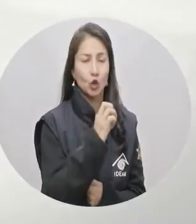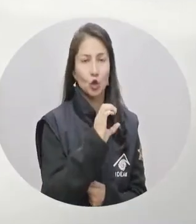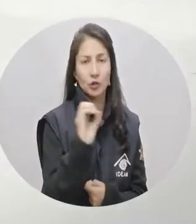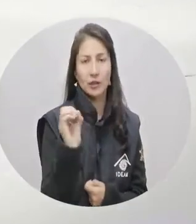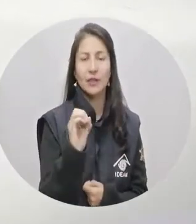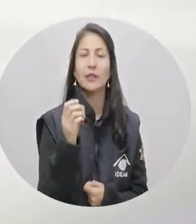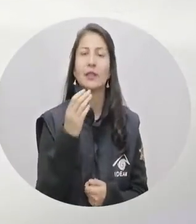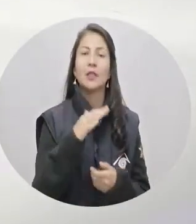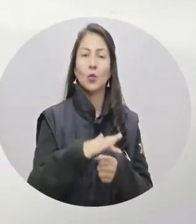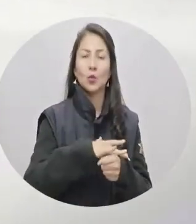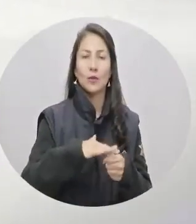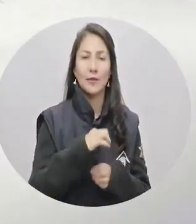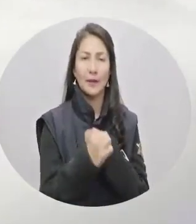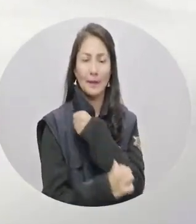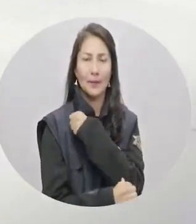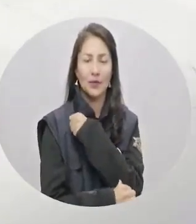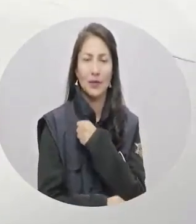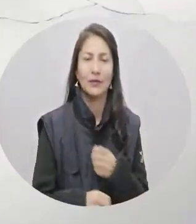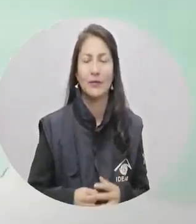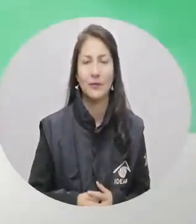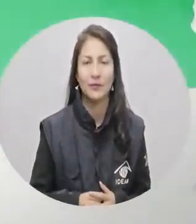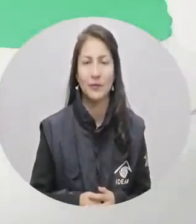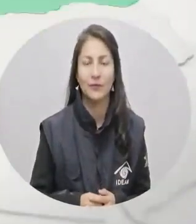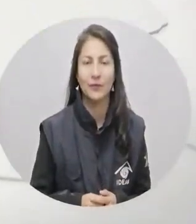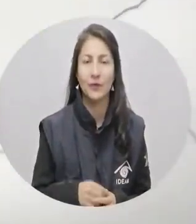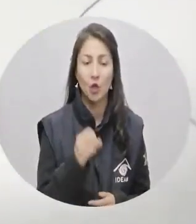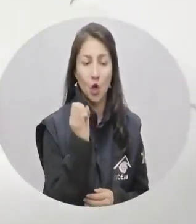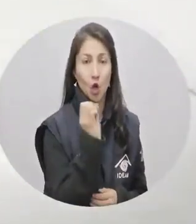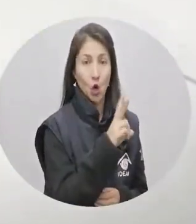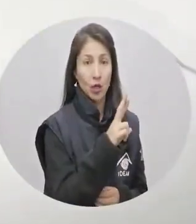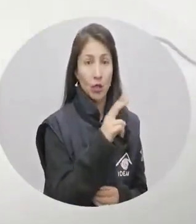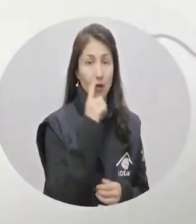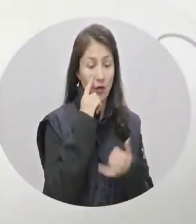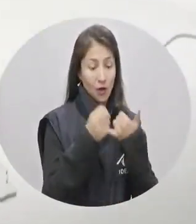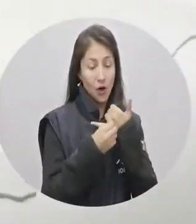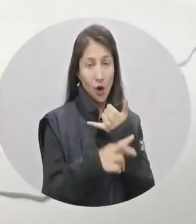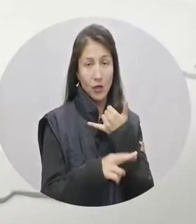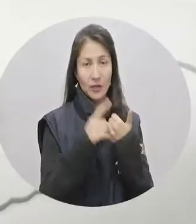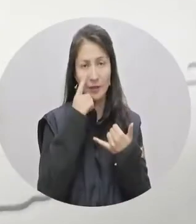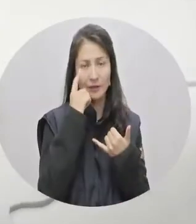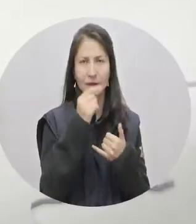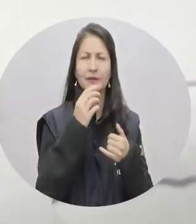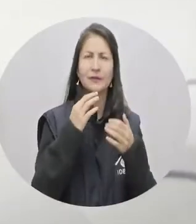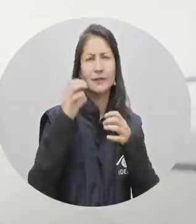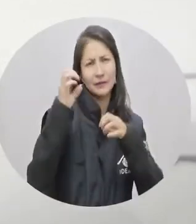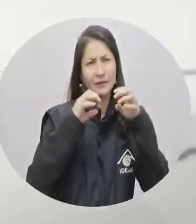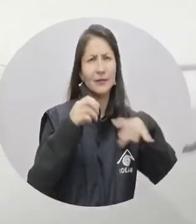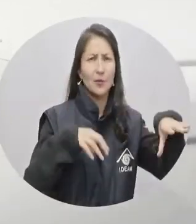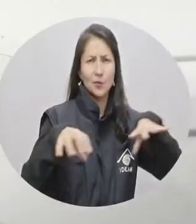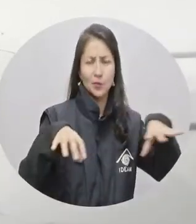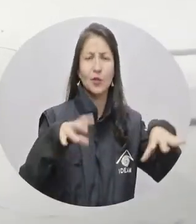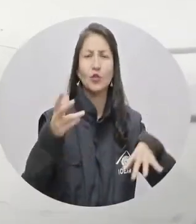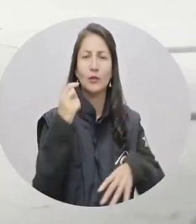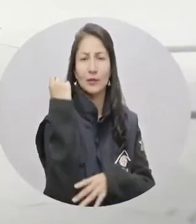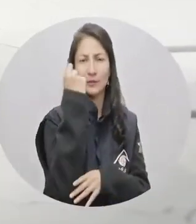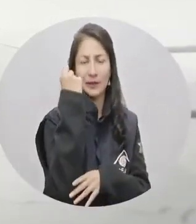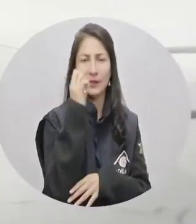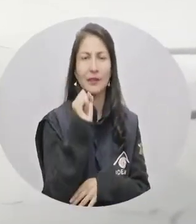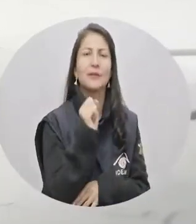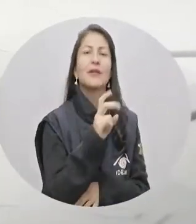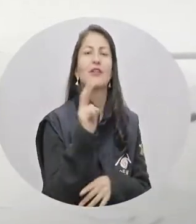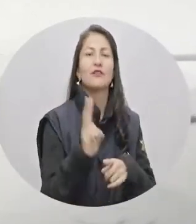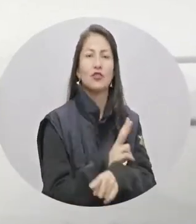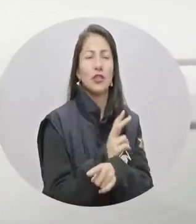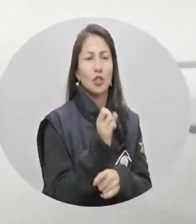en el noroccidente de Cundinamarca y Boyacá. Hacia la Orinoquía estimamos algunas lluvias ligeras y aisladas en el occidente del Meta